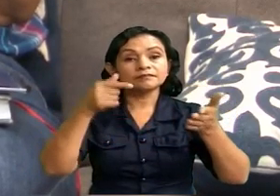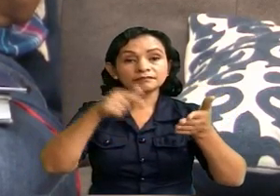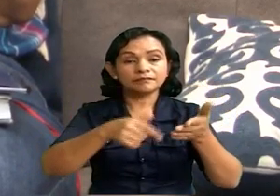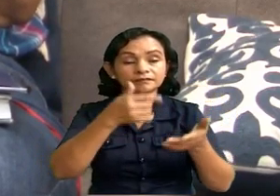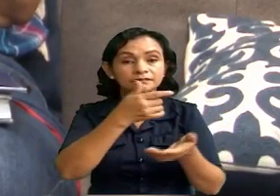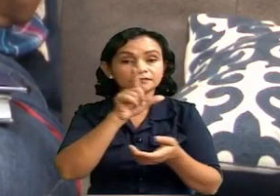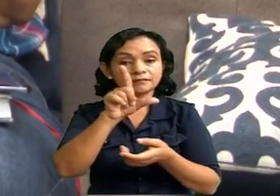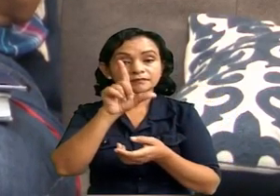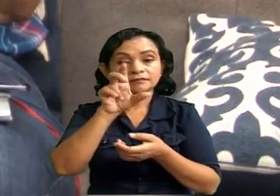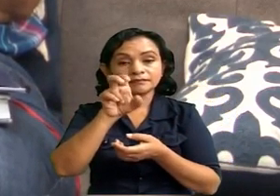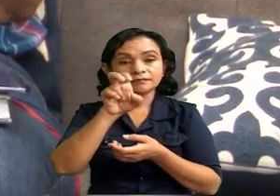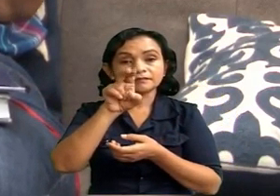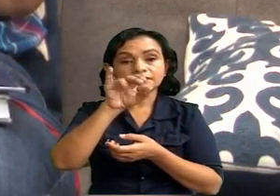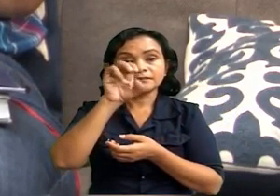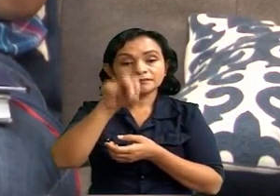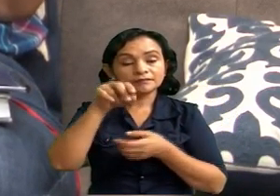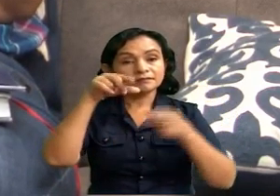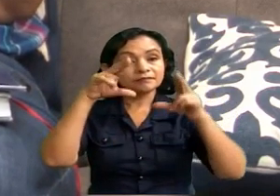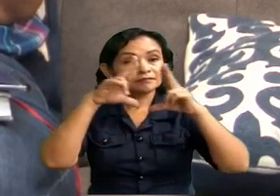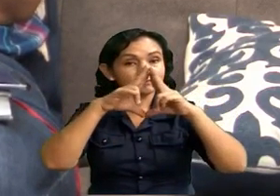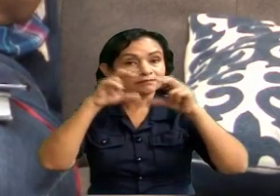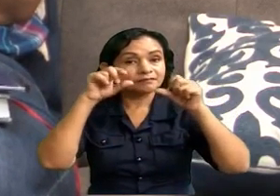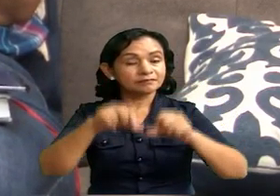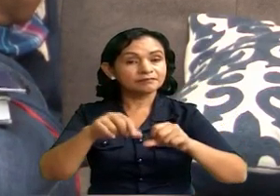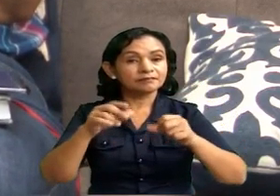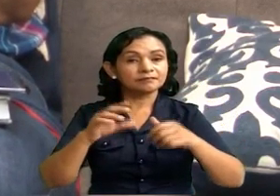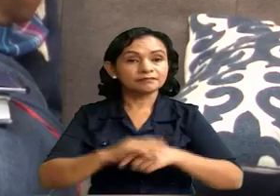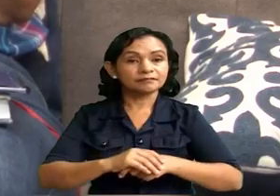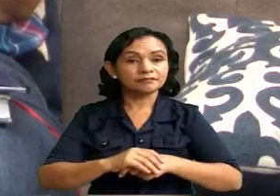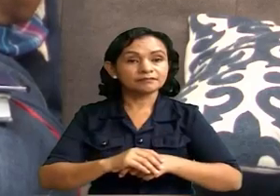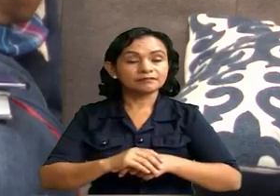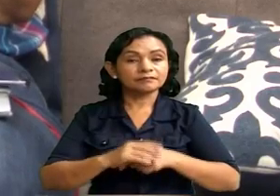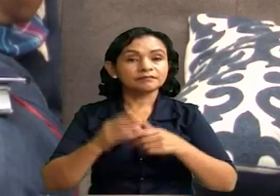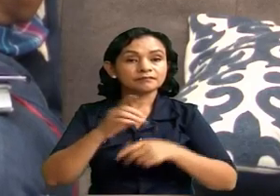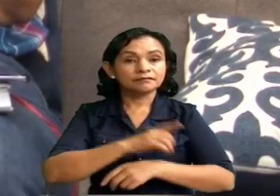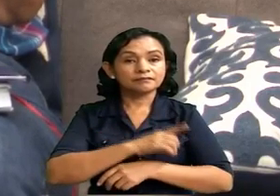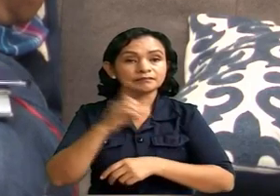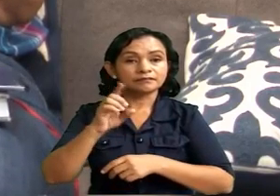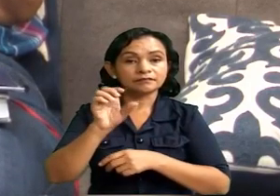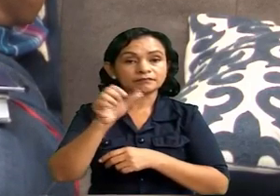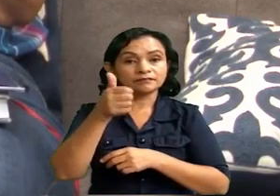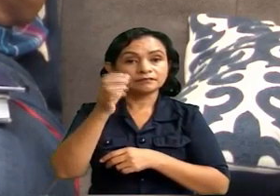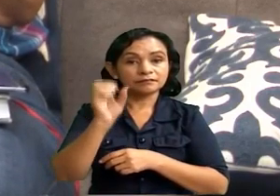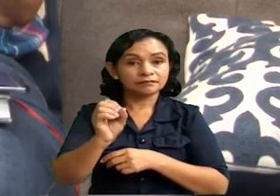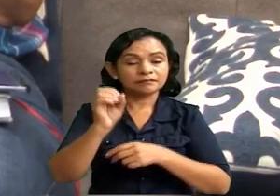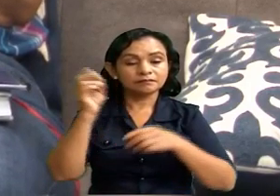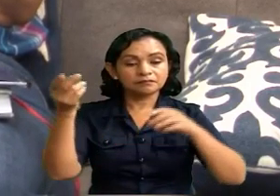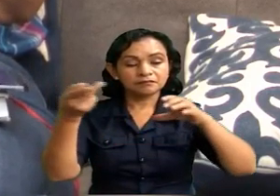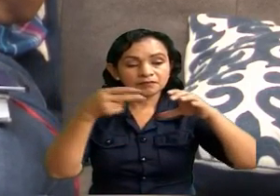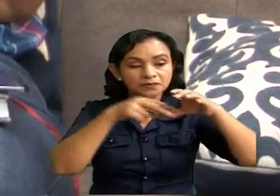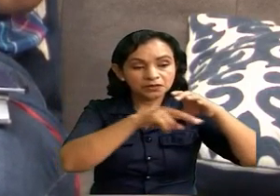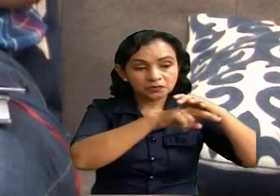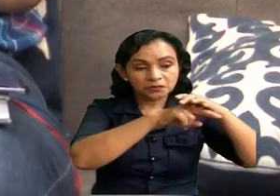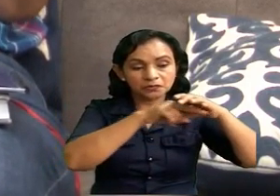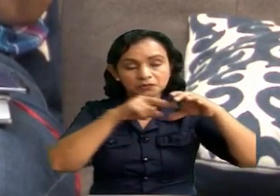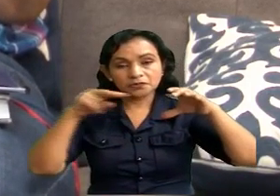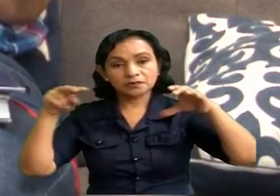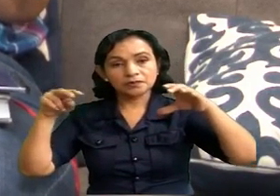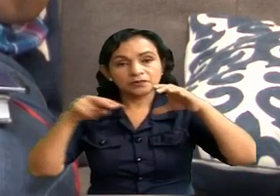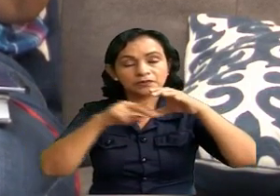Lenín Fonseca. Ese tomógrafo toma por día más de 60 tomografías. Hay momentos